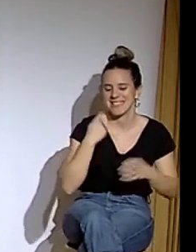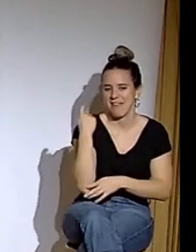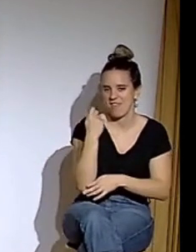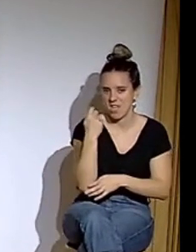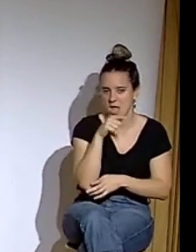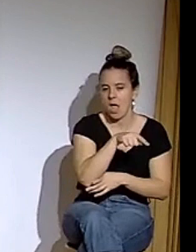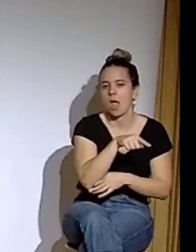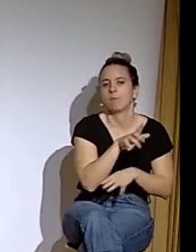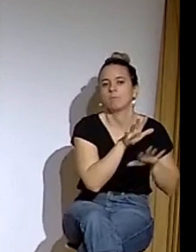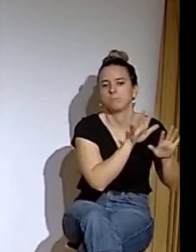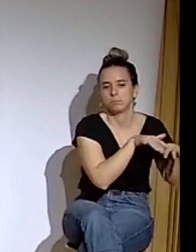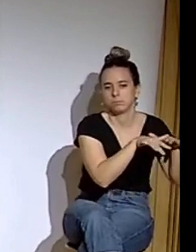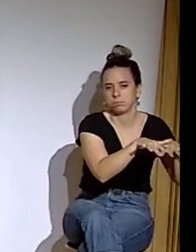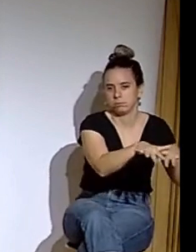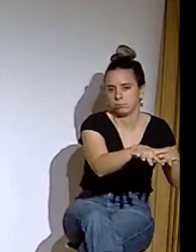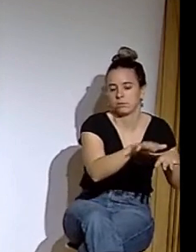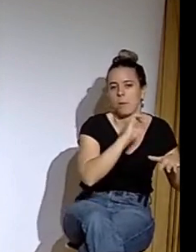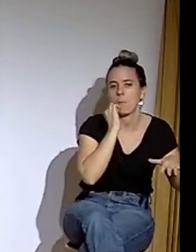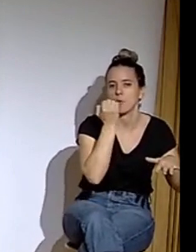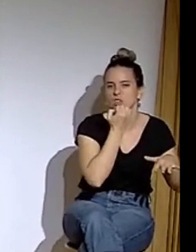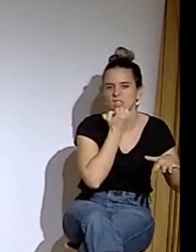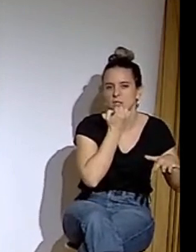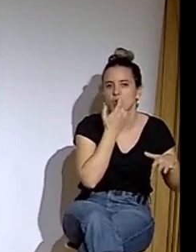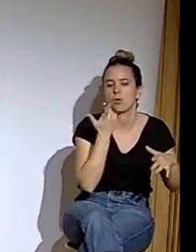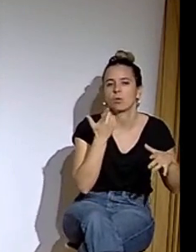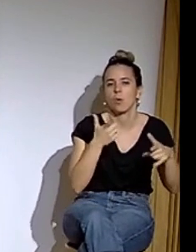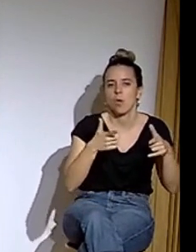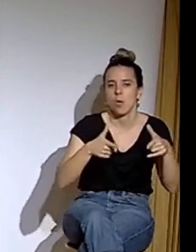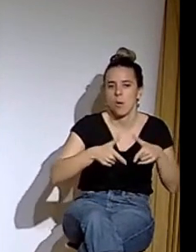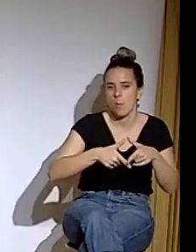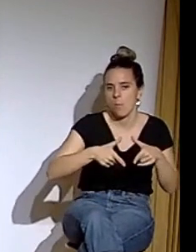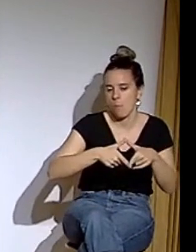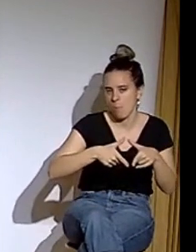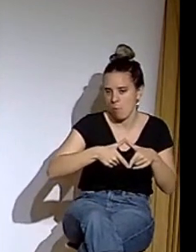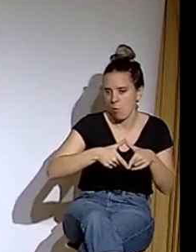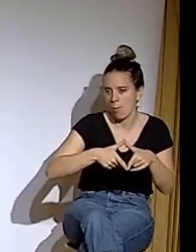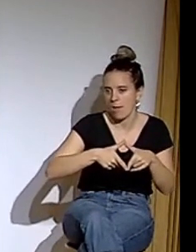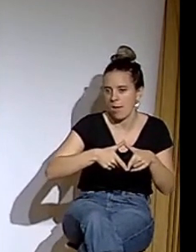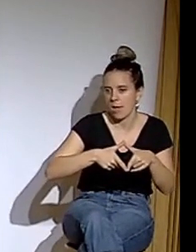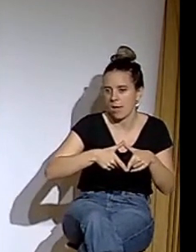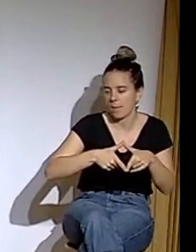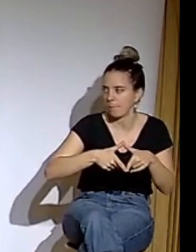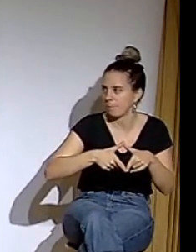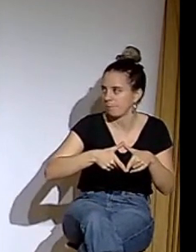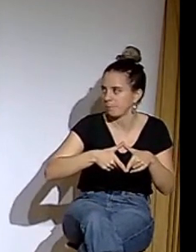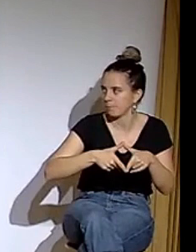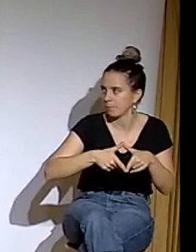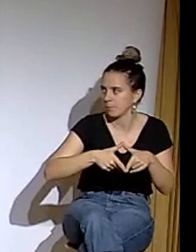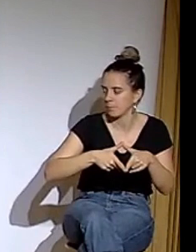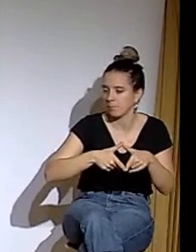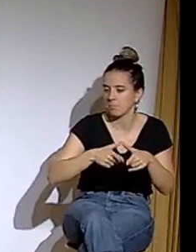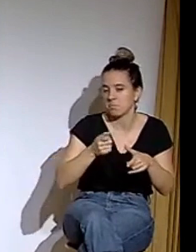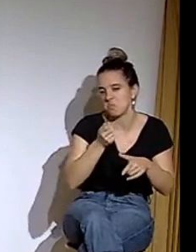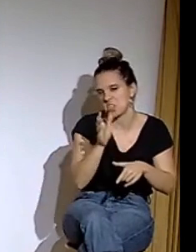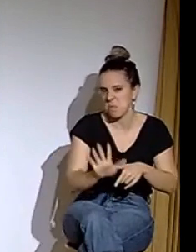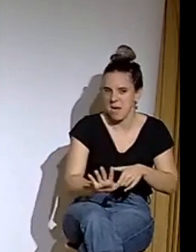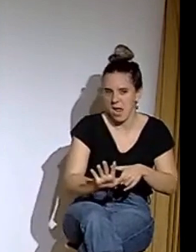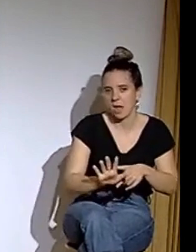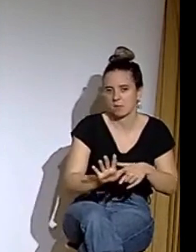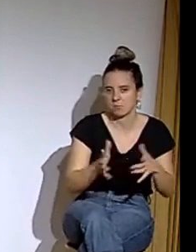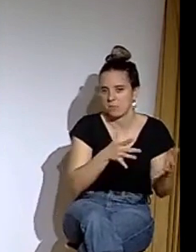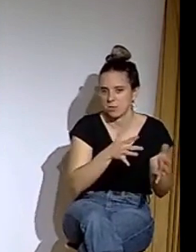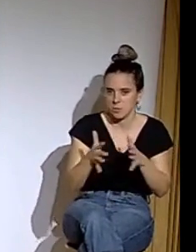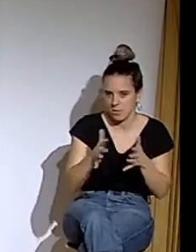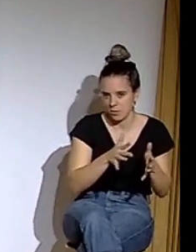llevando una vulva como la similar a la que tenemos